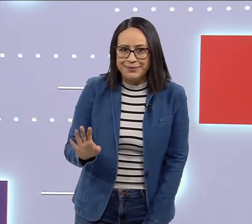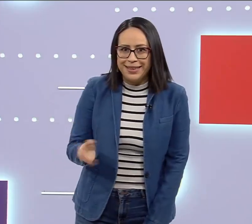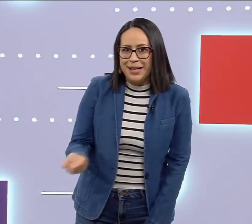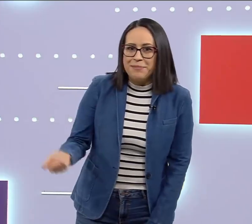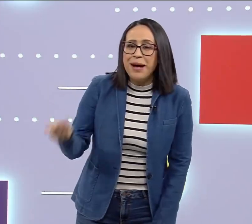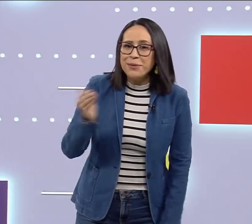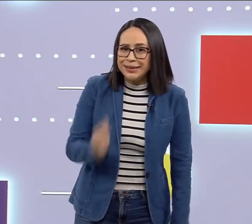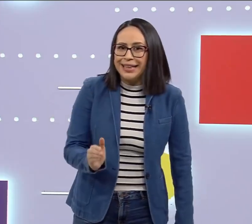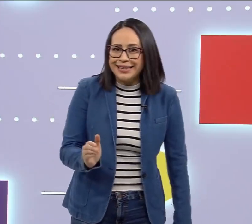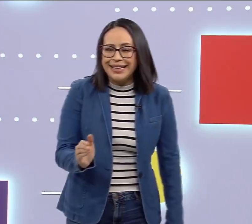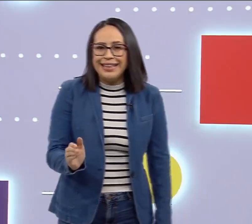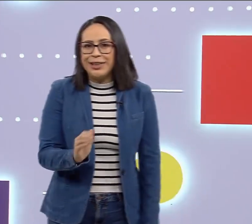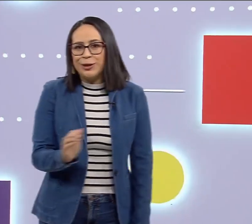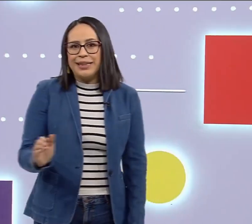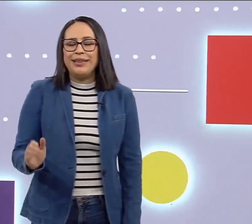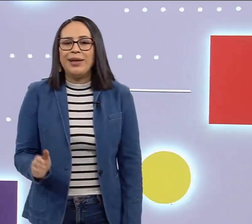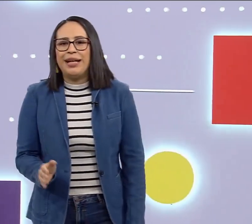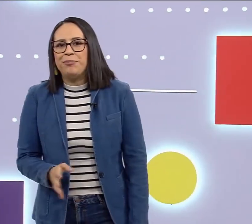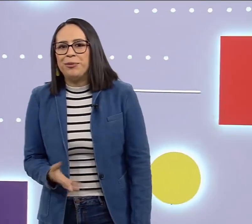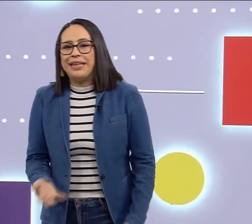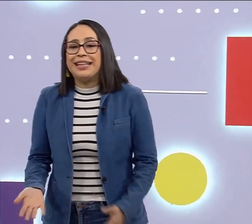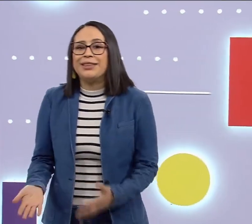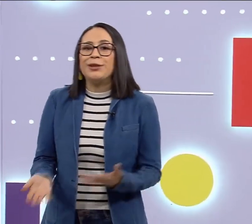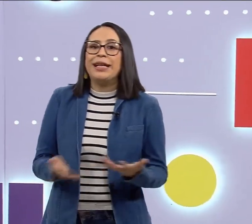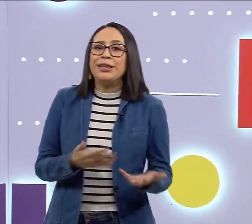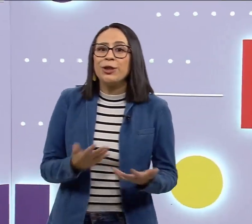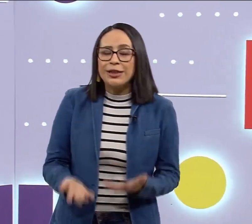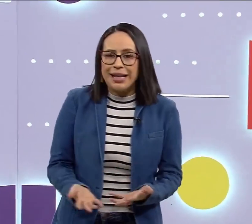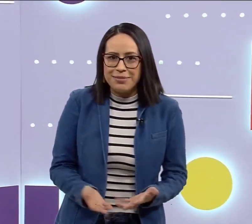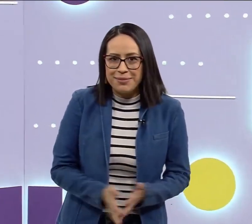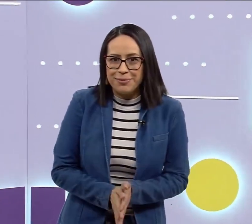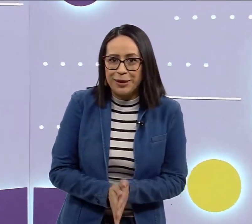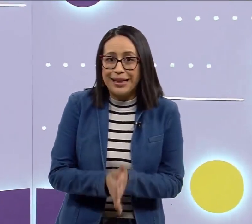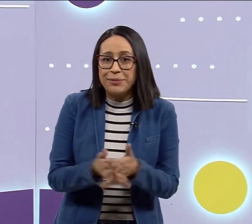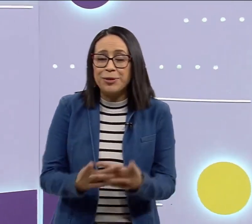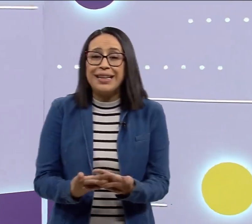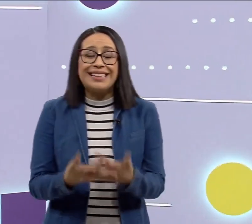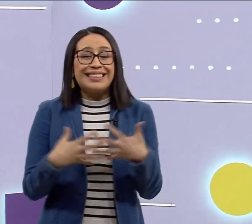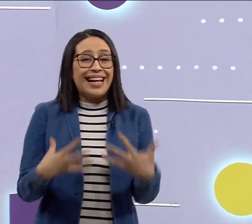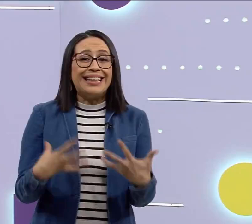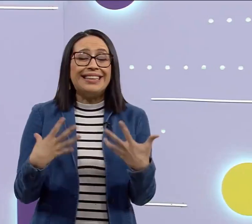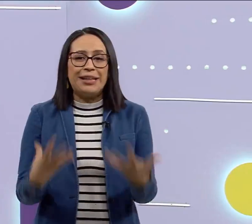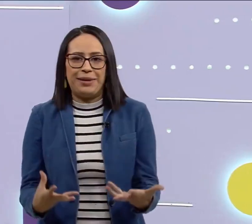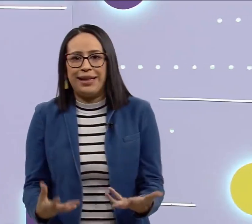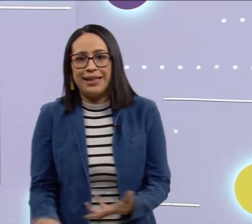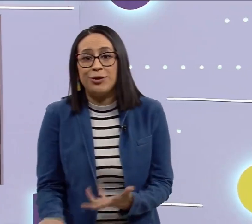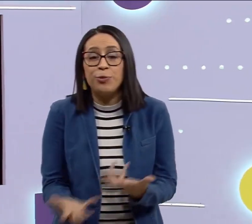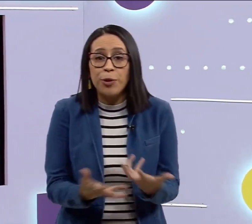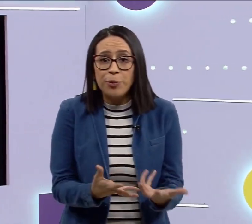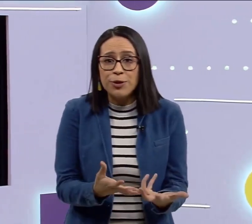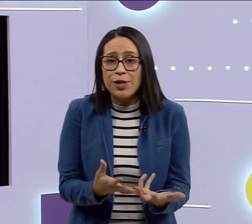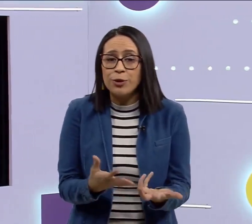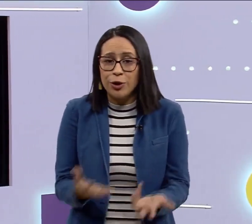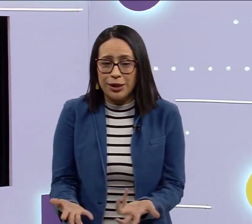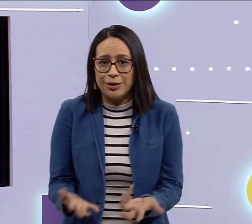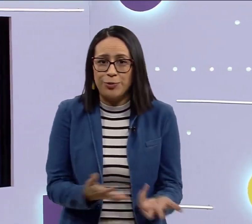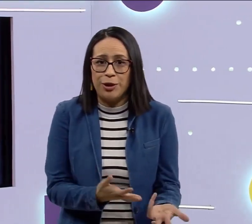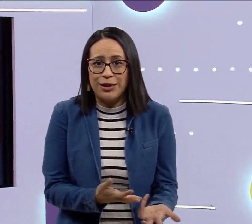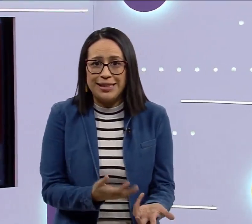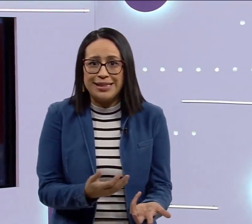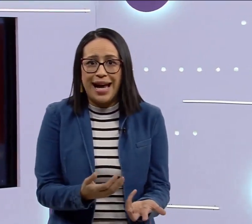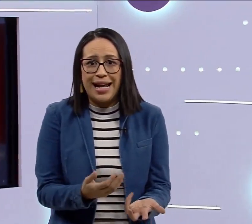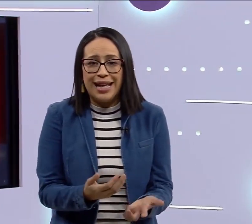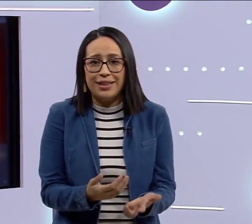A ver, veamos a detalle el contenido de la publicación del New York Times, porque el reportaje es tan endeble que sus propios autores,